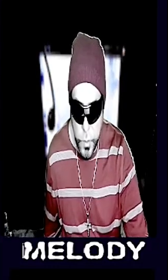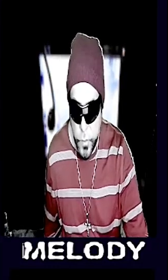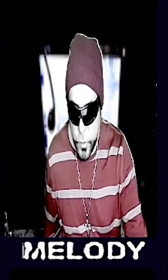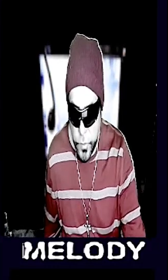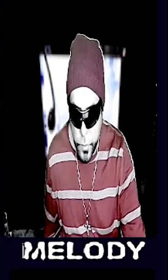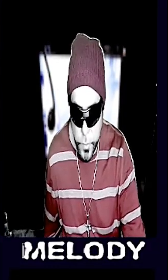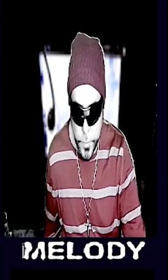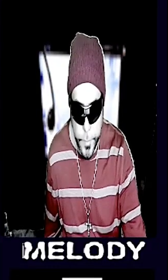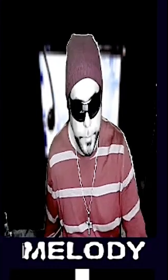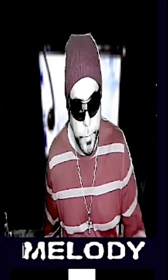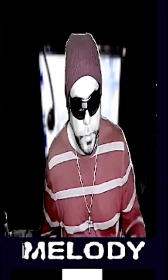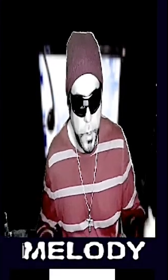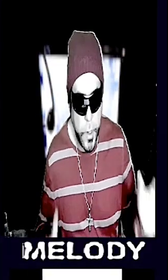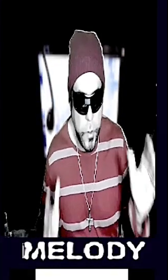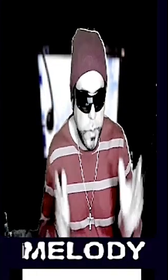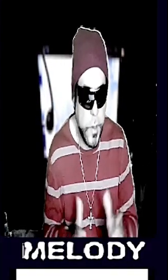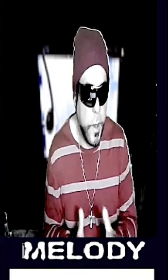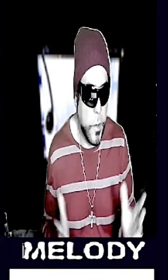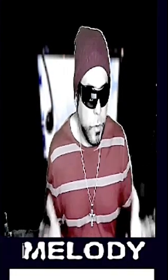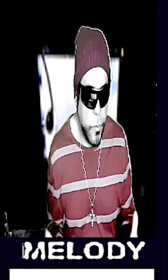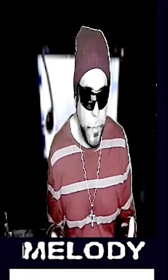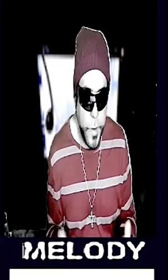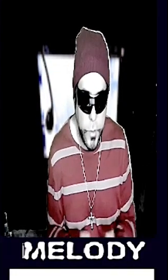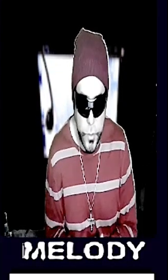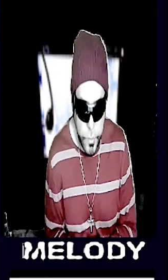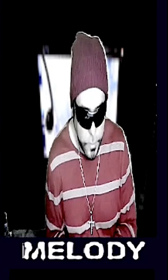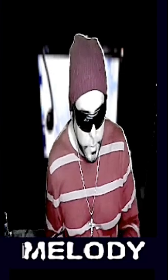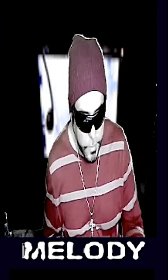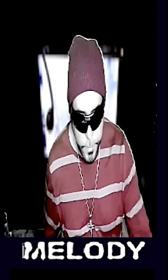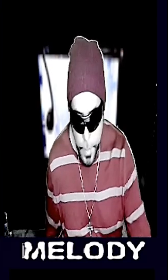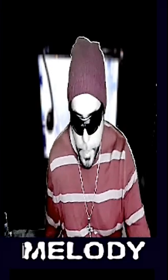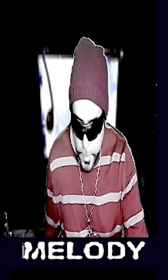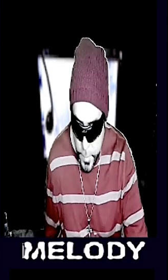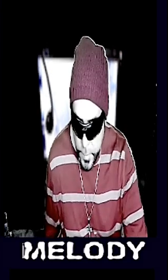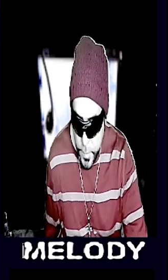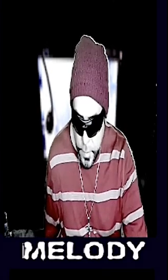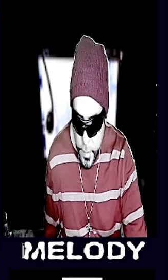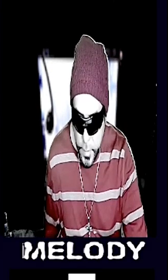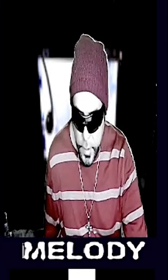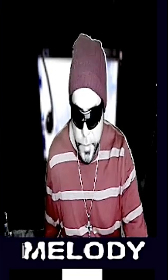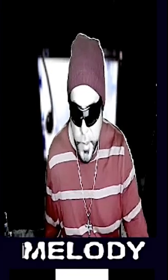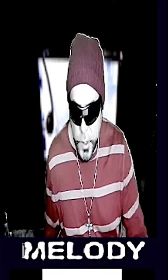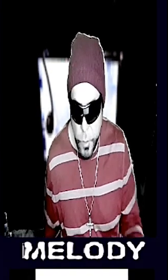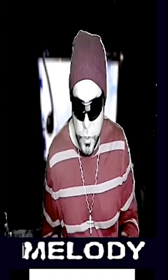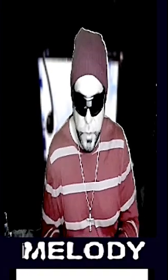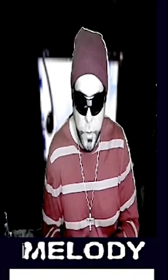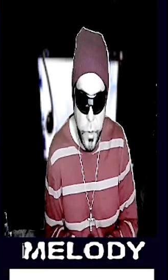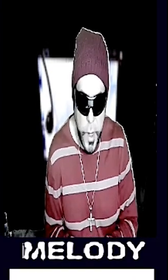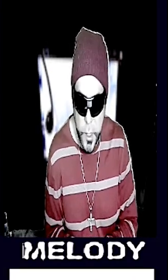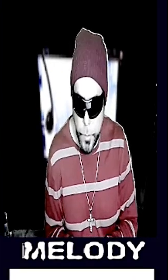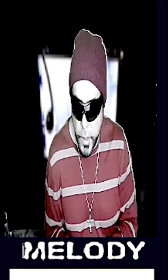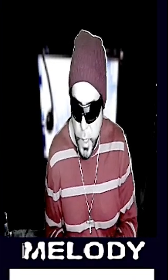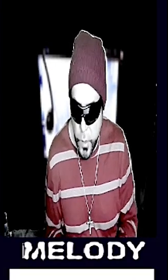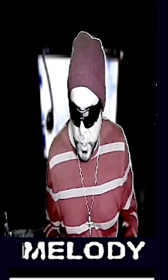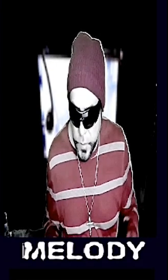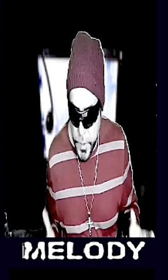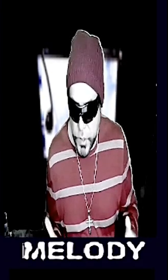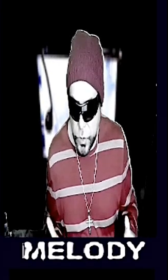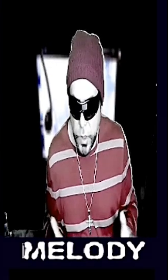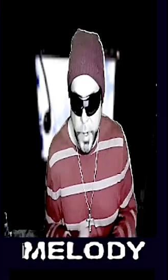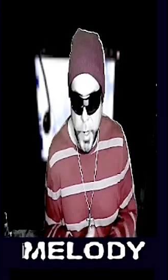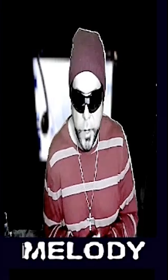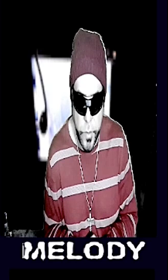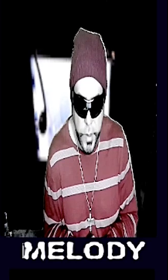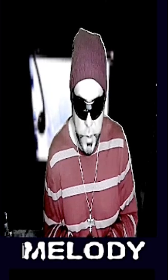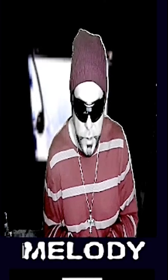acabado el asunto del ffo lo tienen de retorno amigos López Obrador ha respaldado la